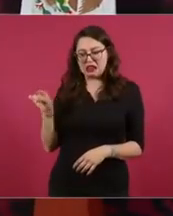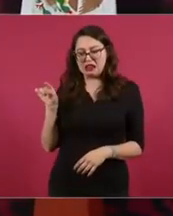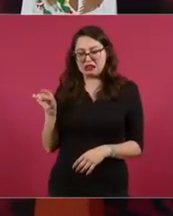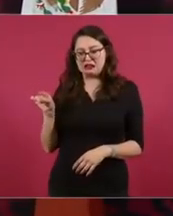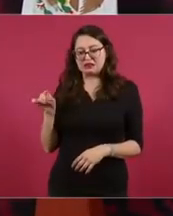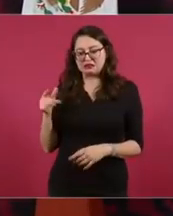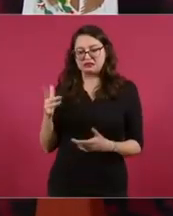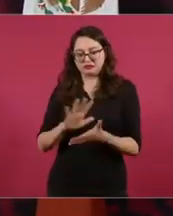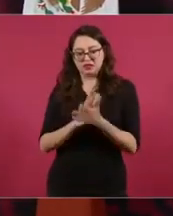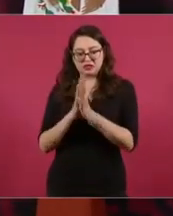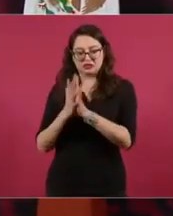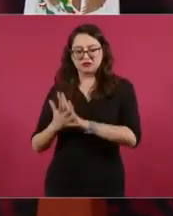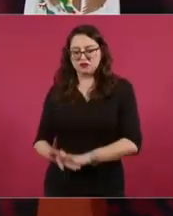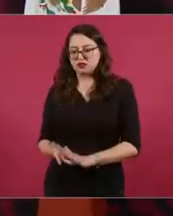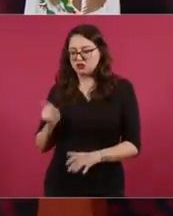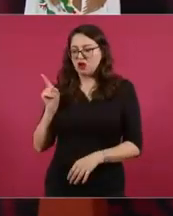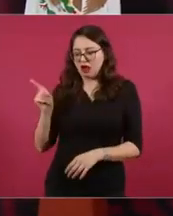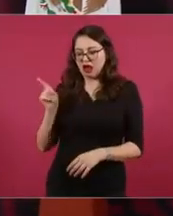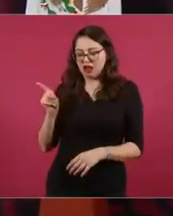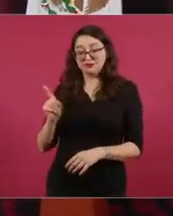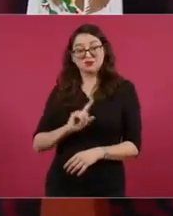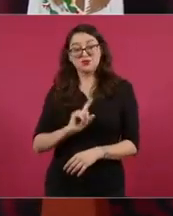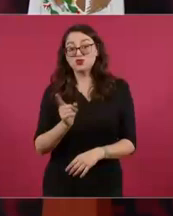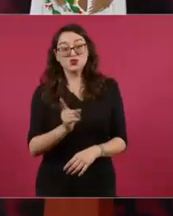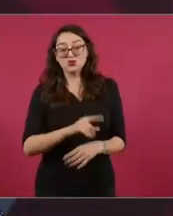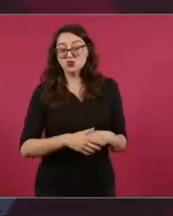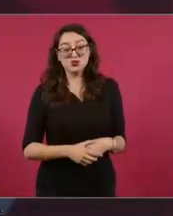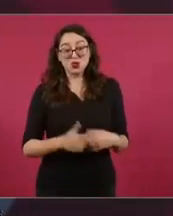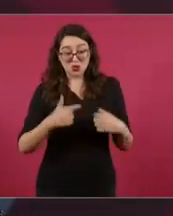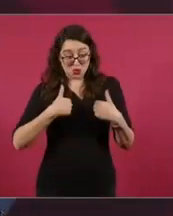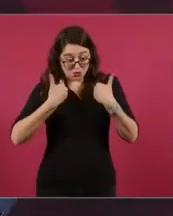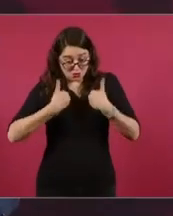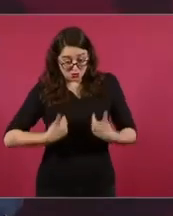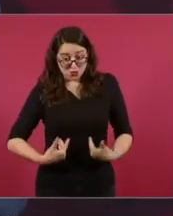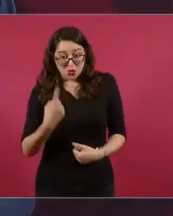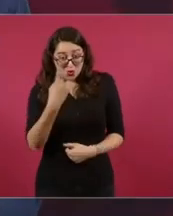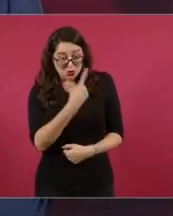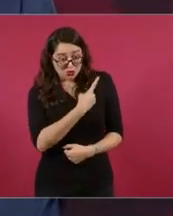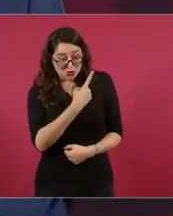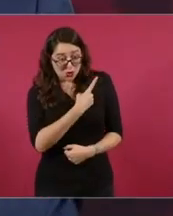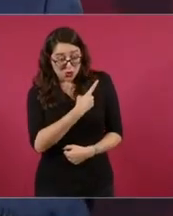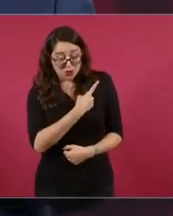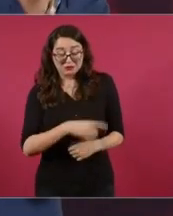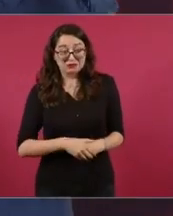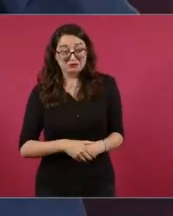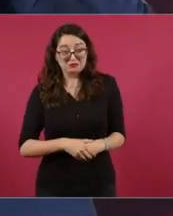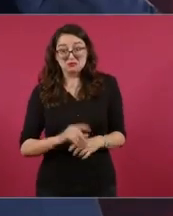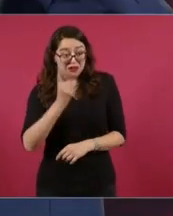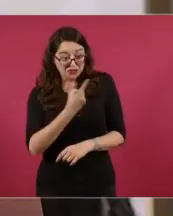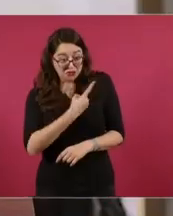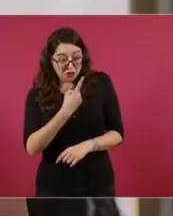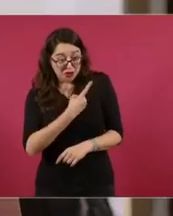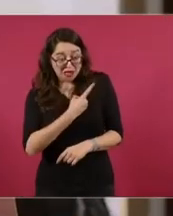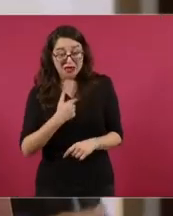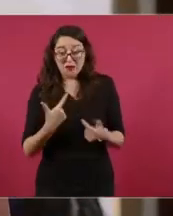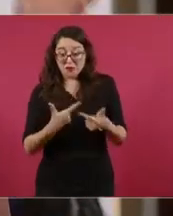posible esta transformación. No, esto no es un asunto de un solo hombre, de una sola mujer, de un grupo de personas.